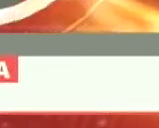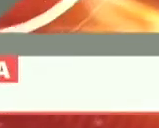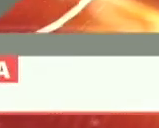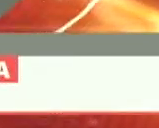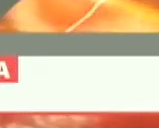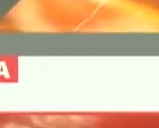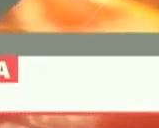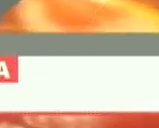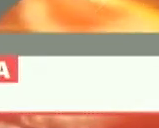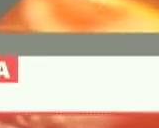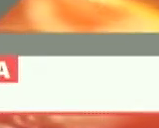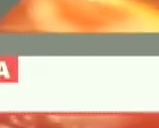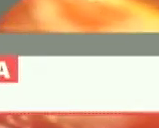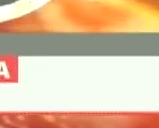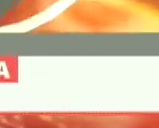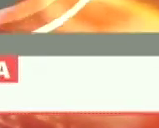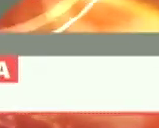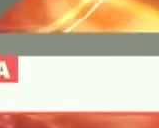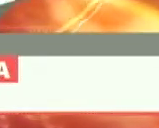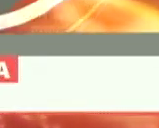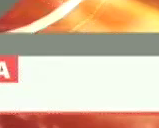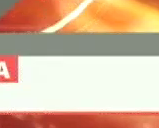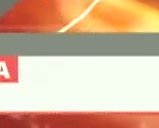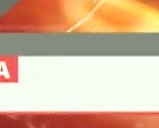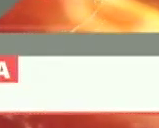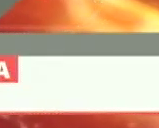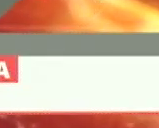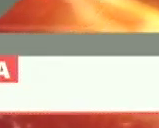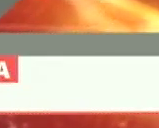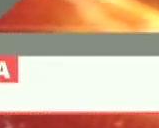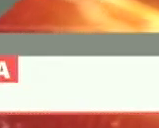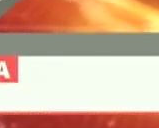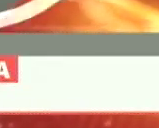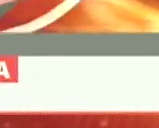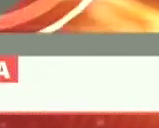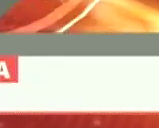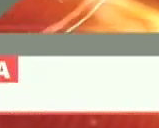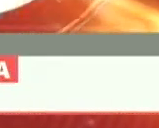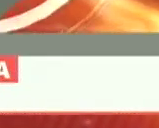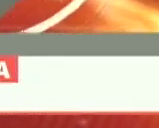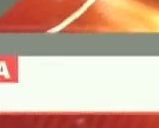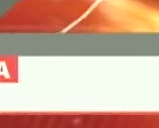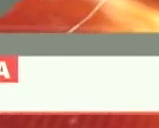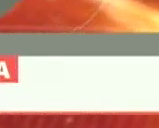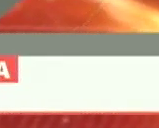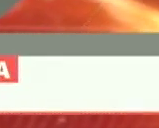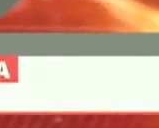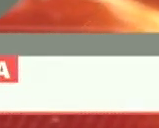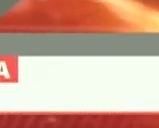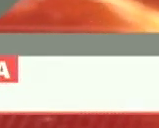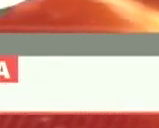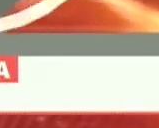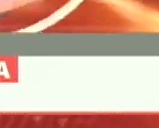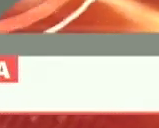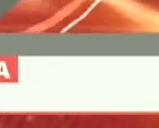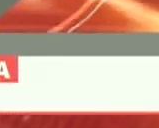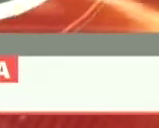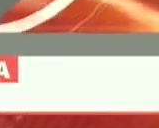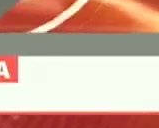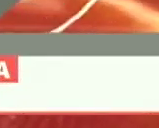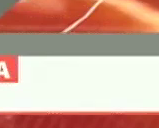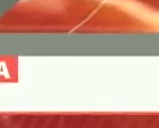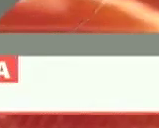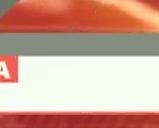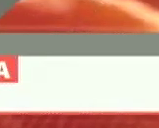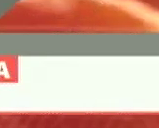enfrentar, presidente. Cuente con este Estado de Amazonas. Felicitaciones de parte de todo el Estado Amazonas y en especial